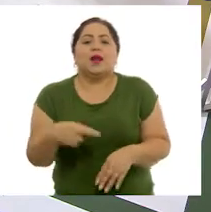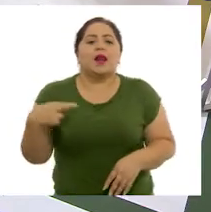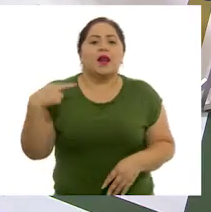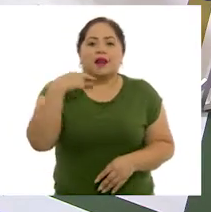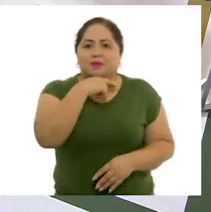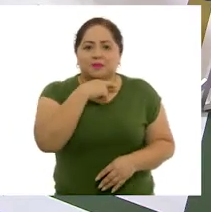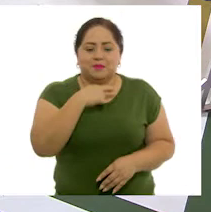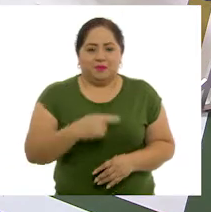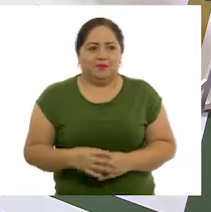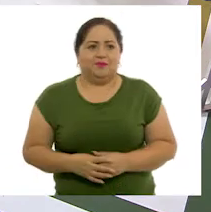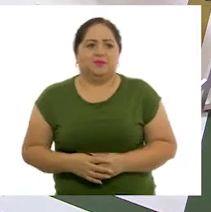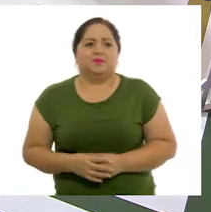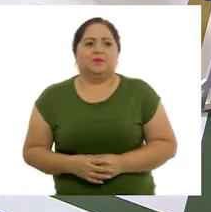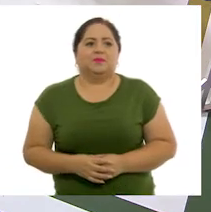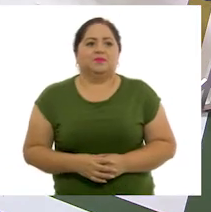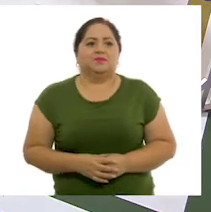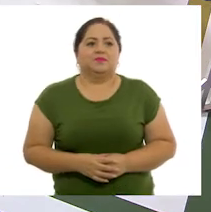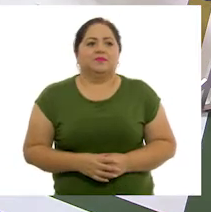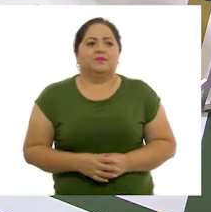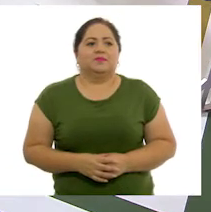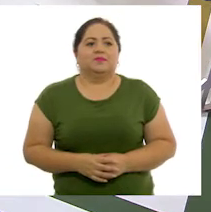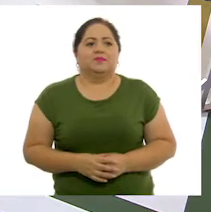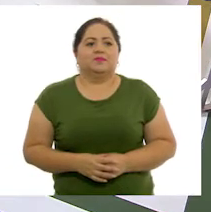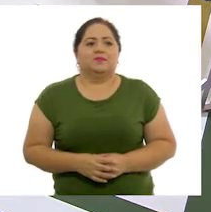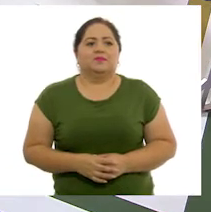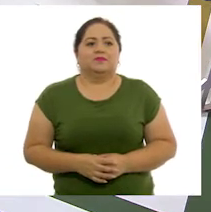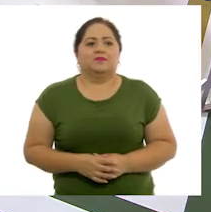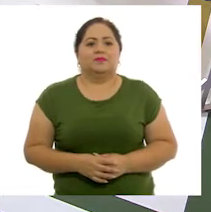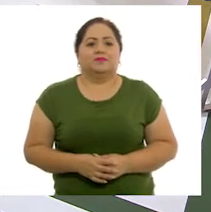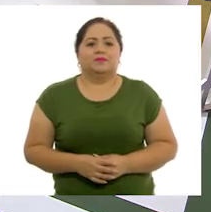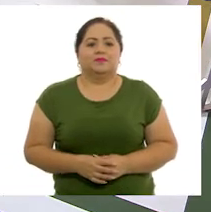rápidos. Papá oso. Mamá